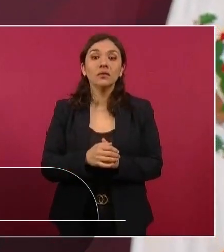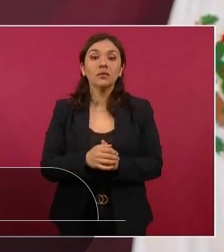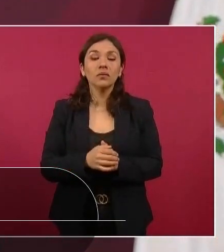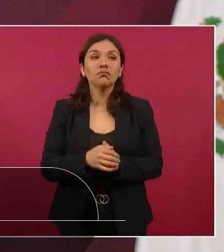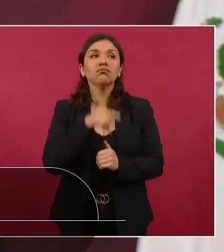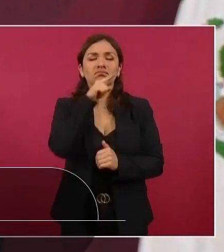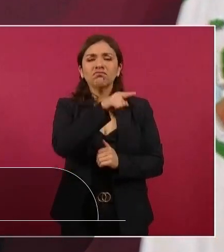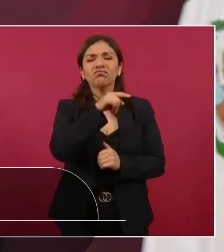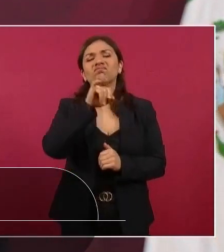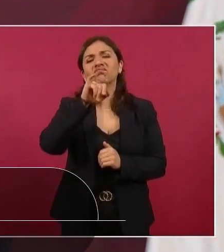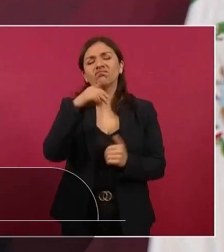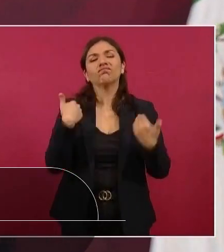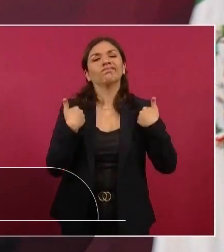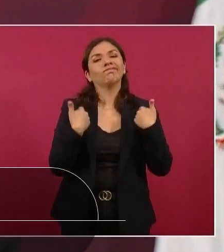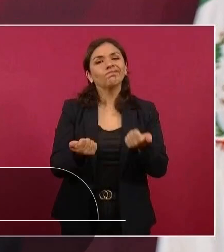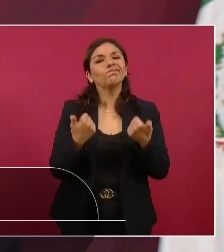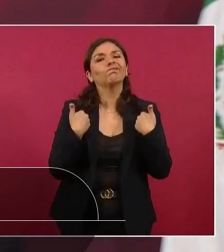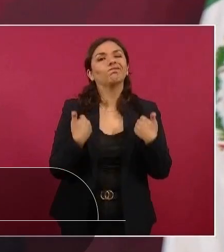entendió